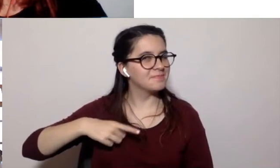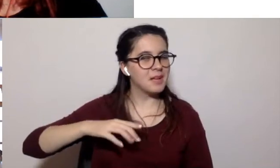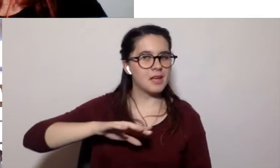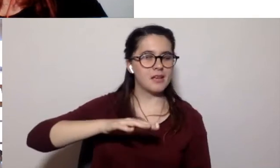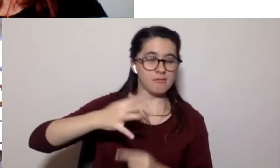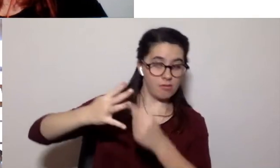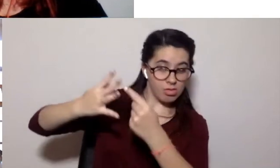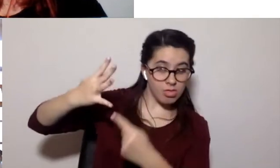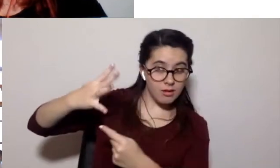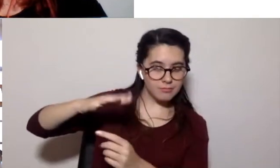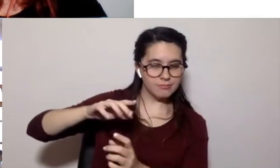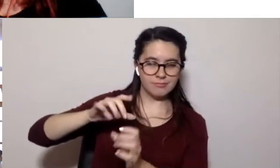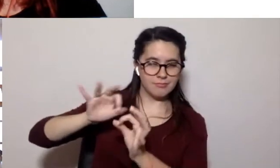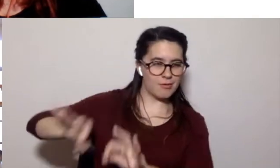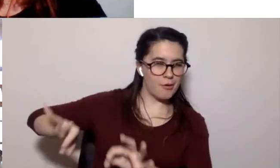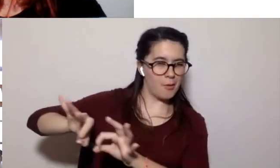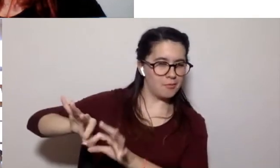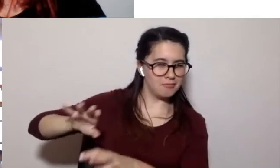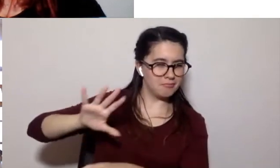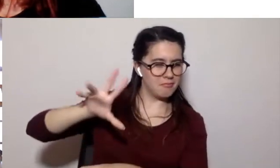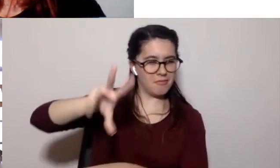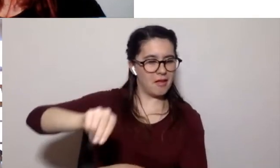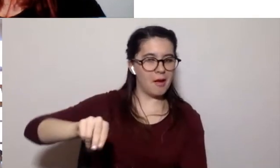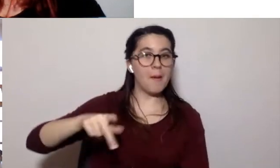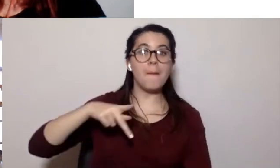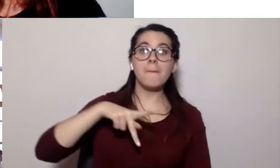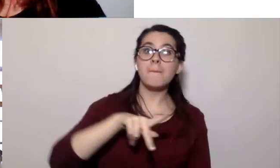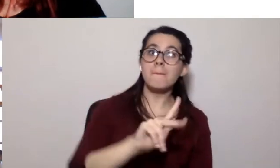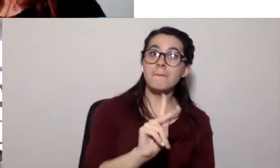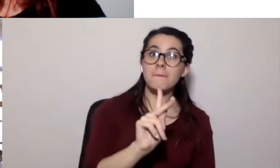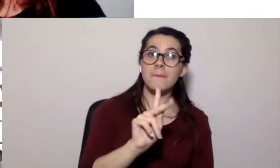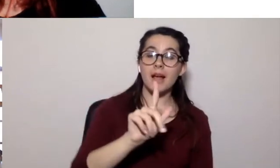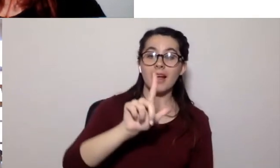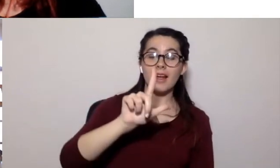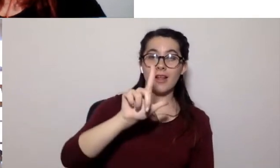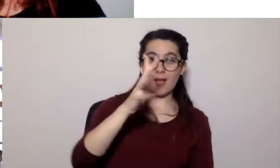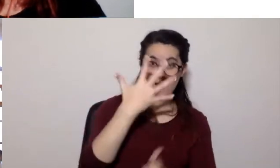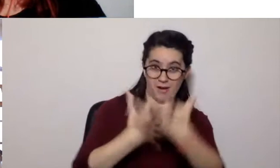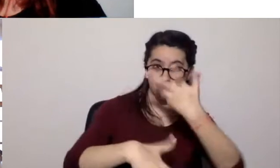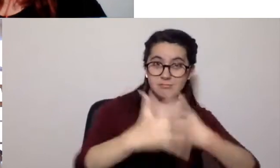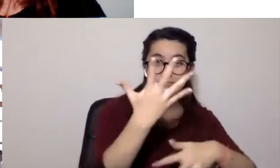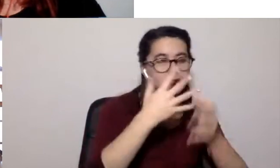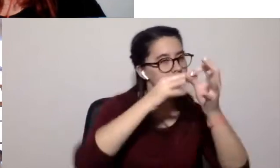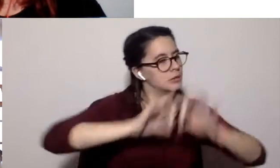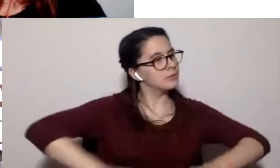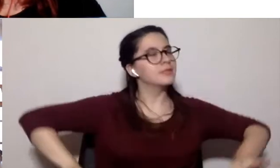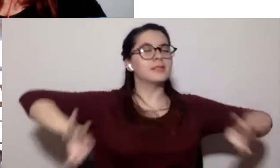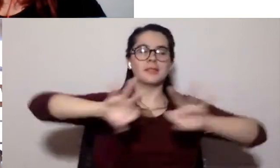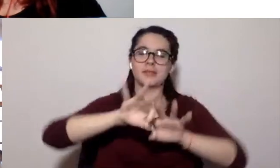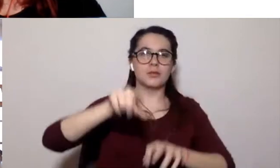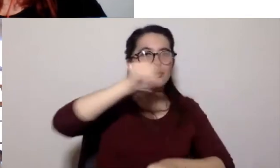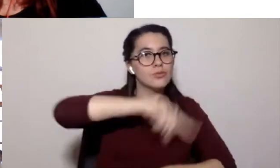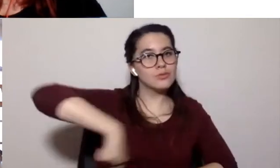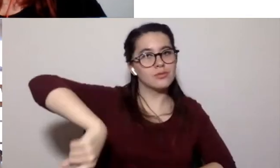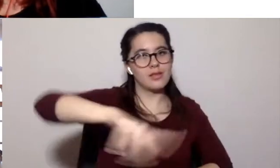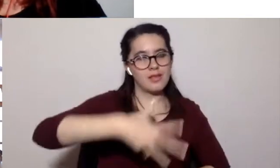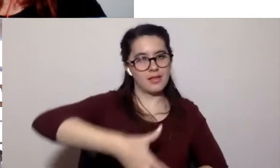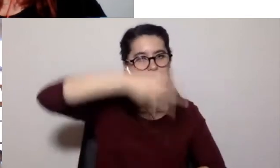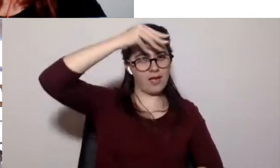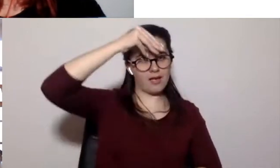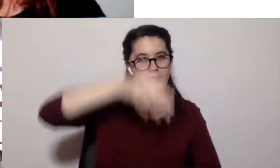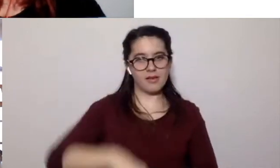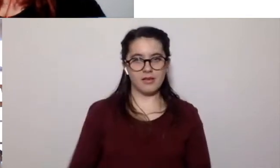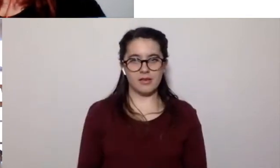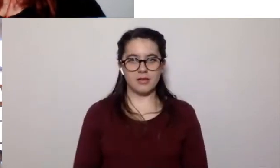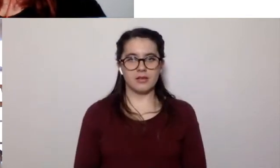pero entrar a estudiar lengua de señas se me hace que sí, todos deberíamos de hacerlo porque ese